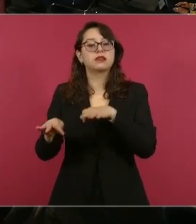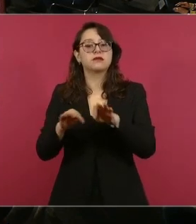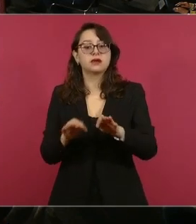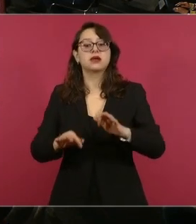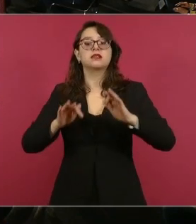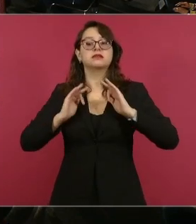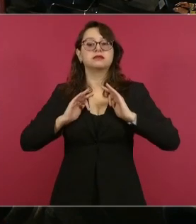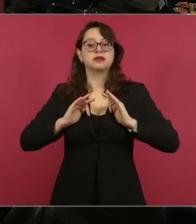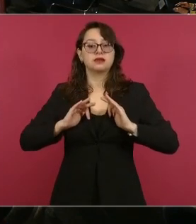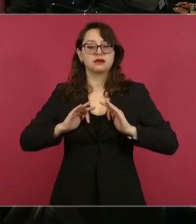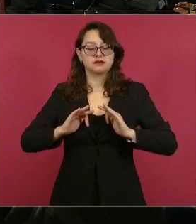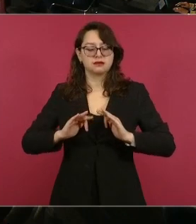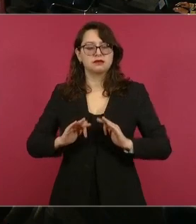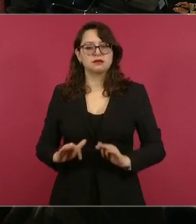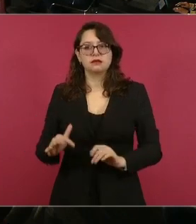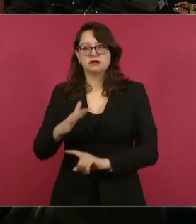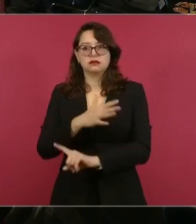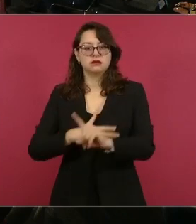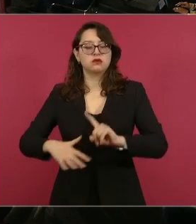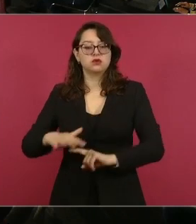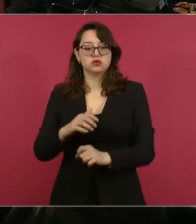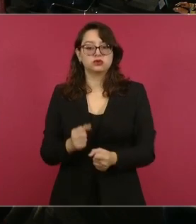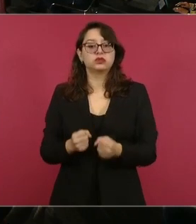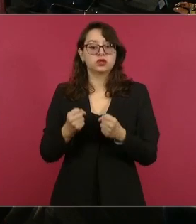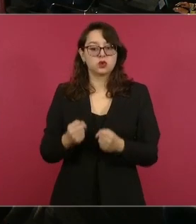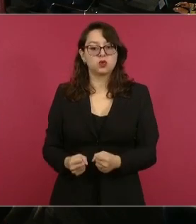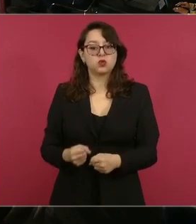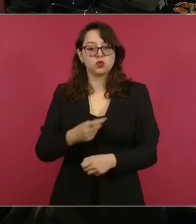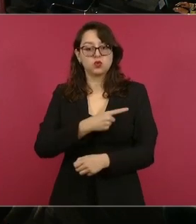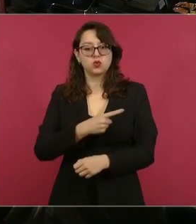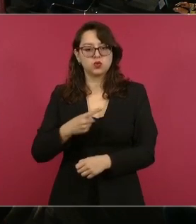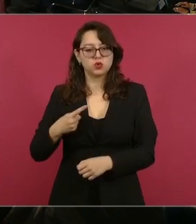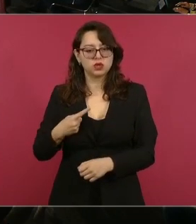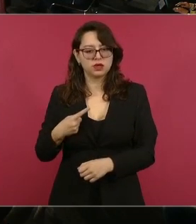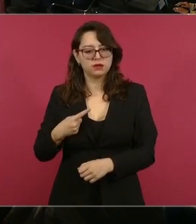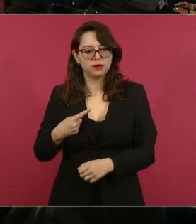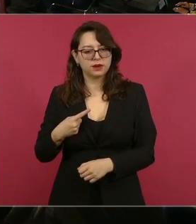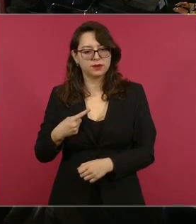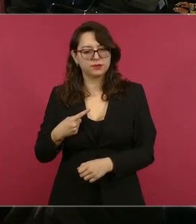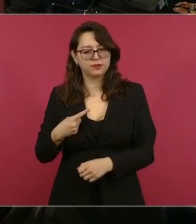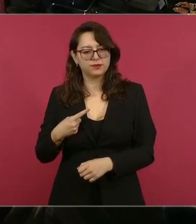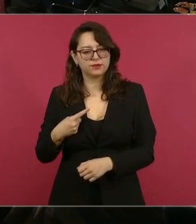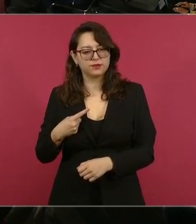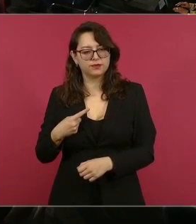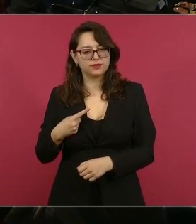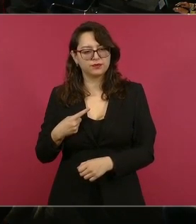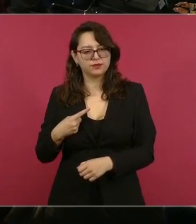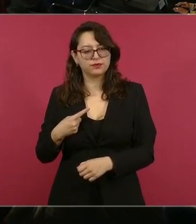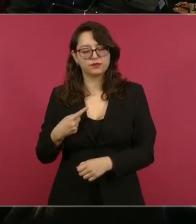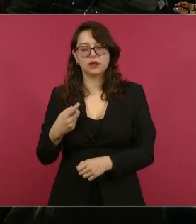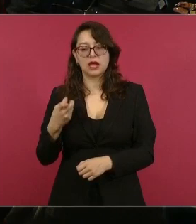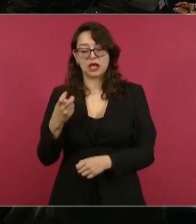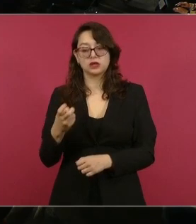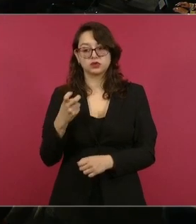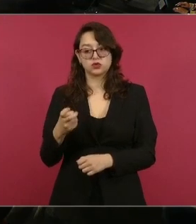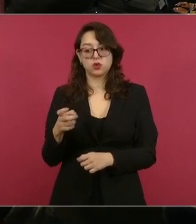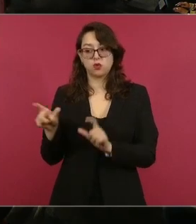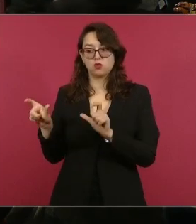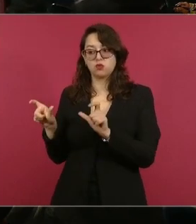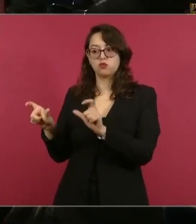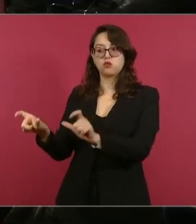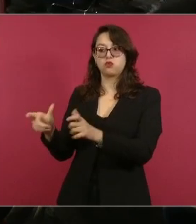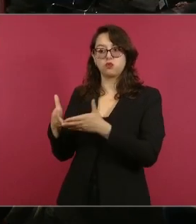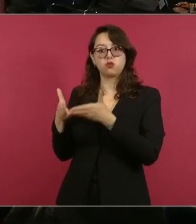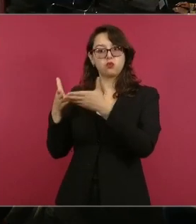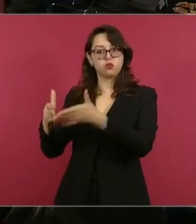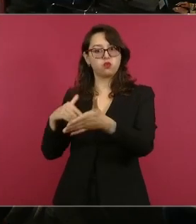de todo el sistema. Nos va a dar mucha posibilidad de que con rapidez podamos hacer este